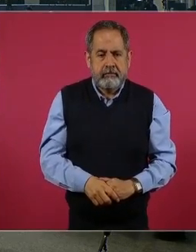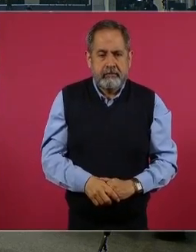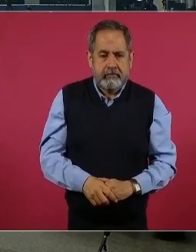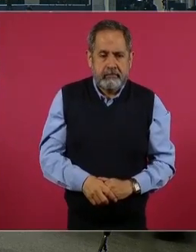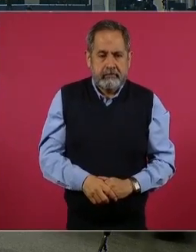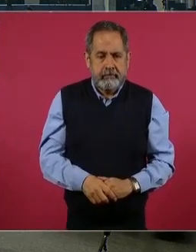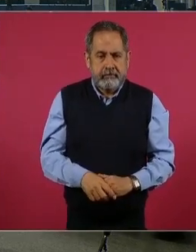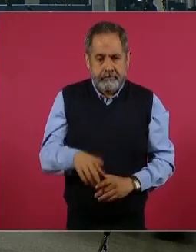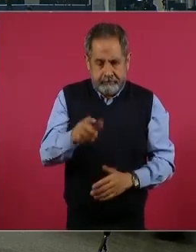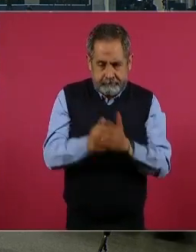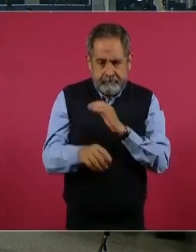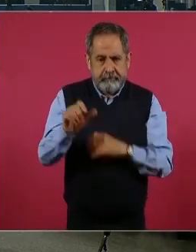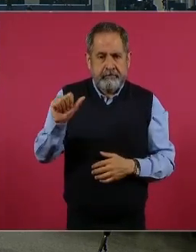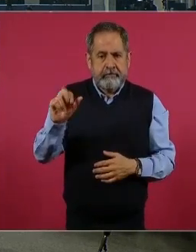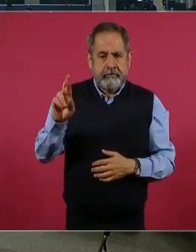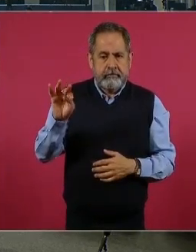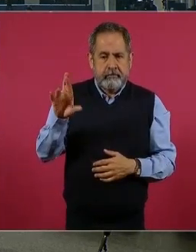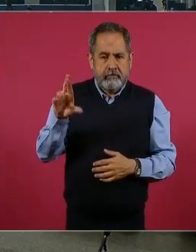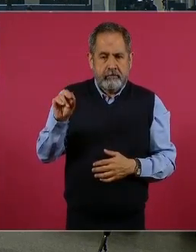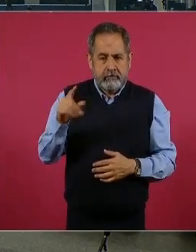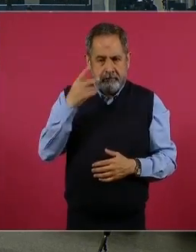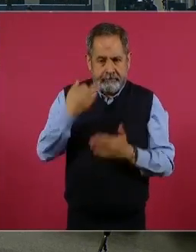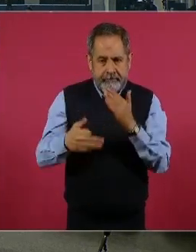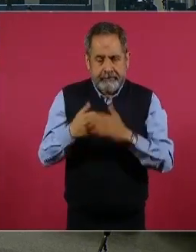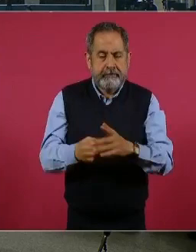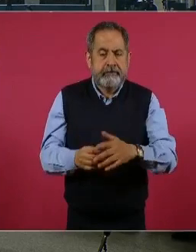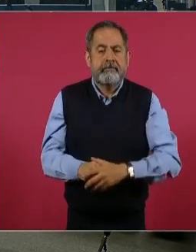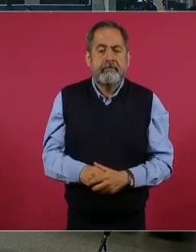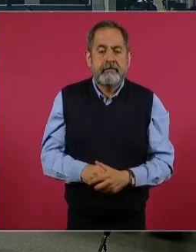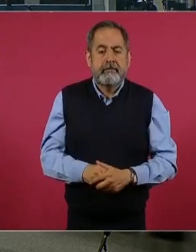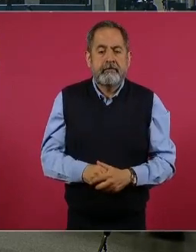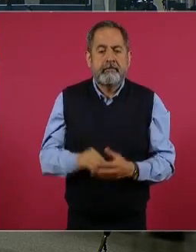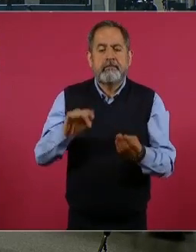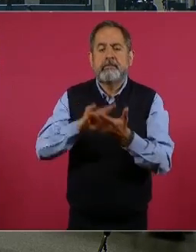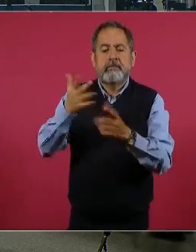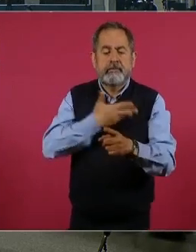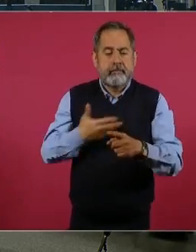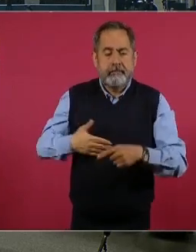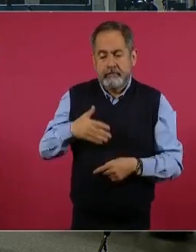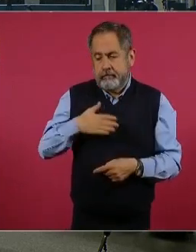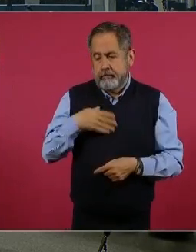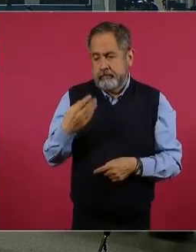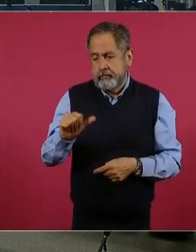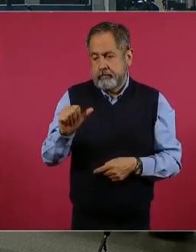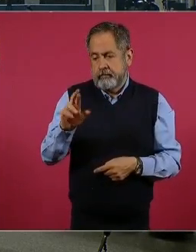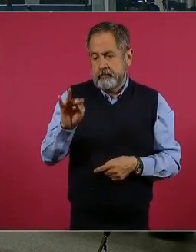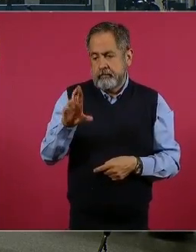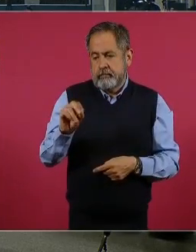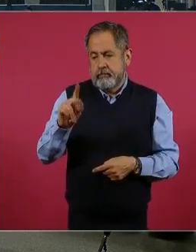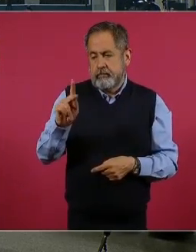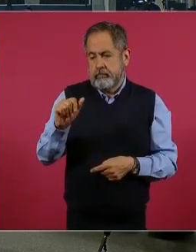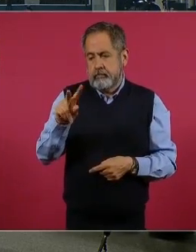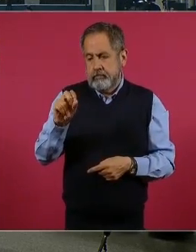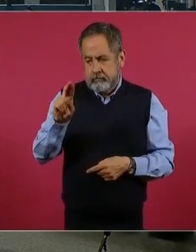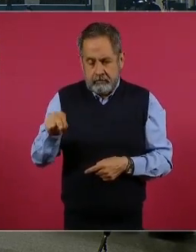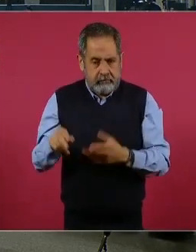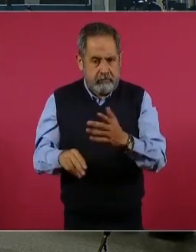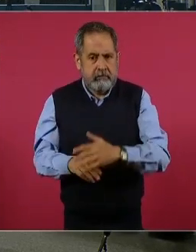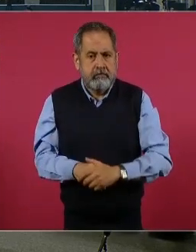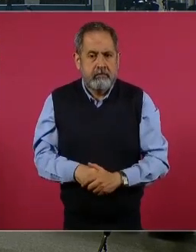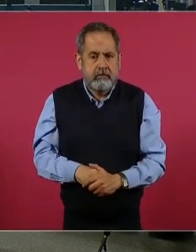Ah, quedó Arturo. Sí, muchas gracias, señor presidente. Arturo Pavón, de El Chapucero.